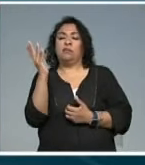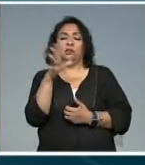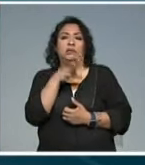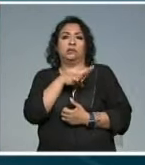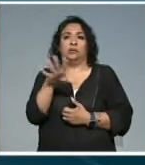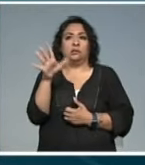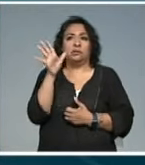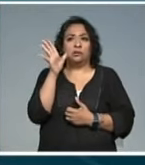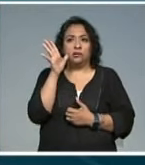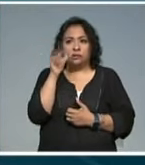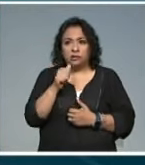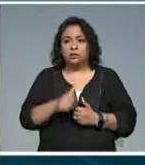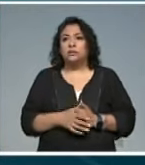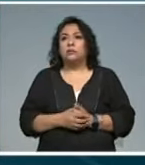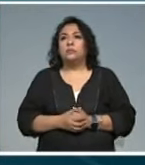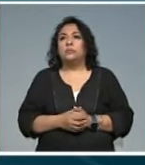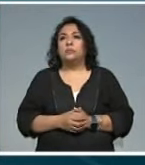rechazan.